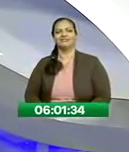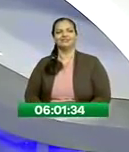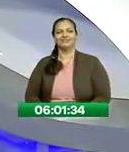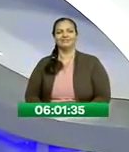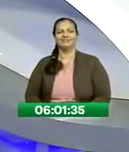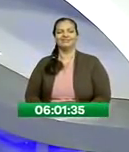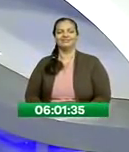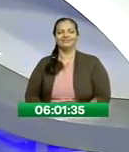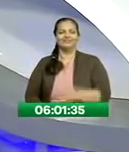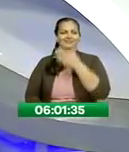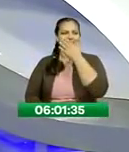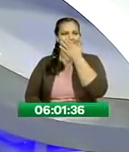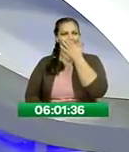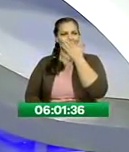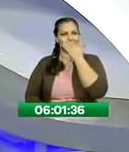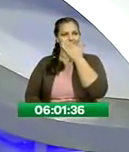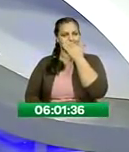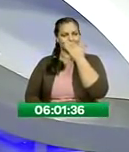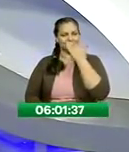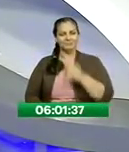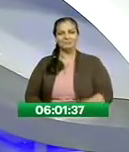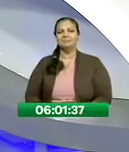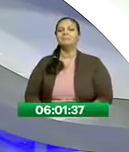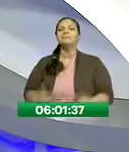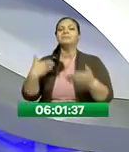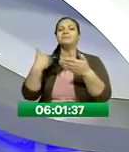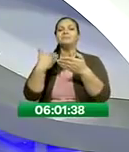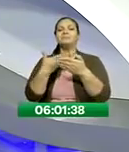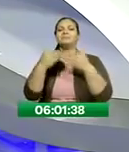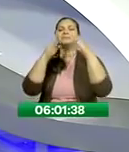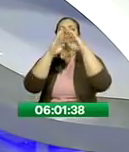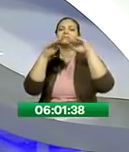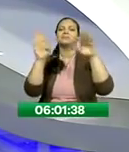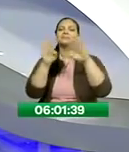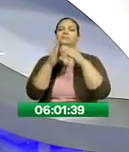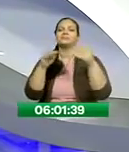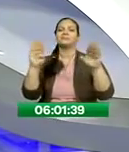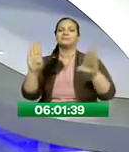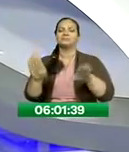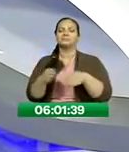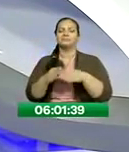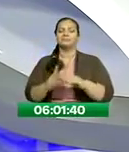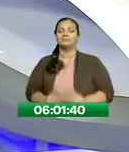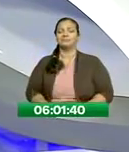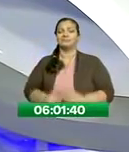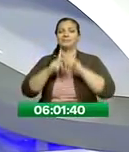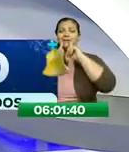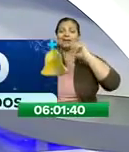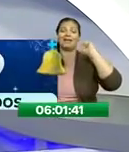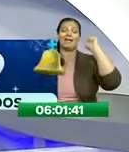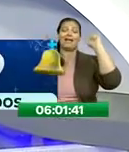rosa? Gracias. Gracias. ¿Cuántos días faltan para la Navidad? ¡Eso, ponle ahí! ¡Tengo para la Navidad!